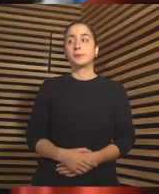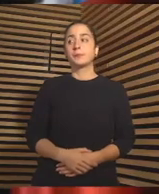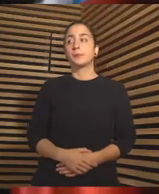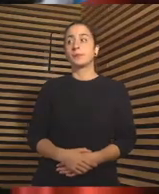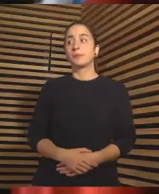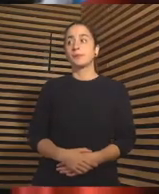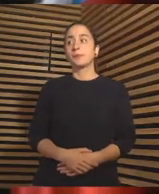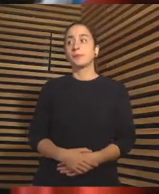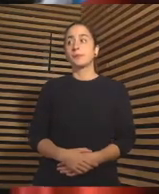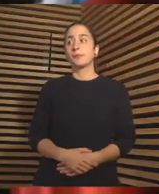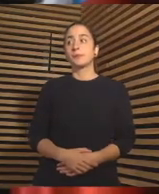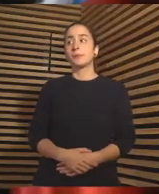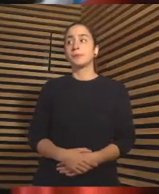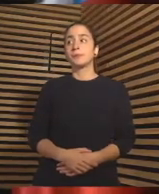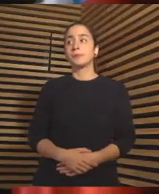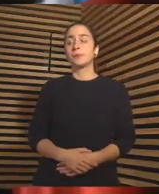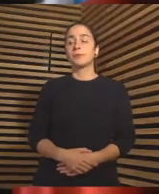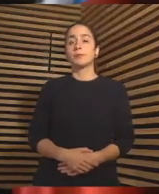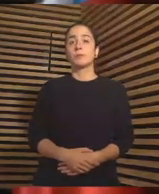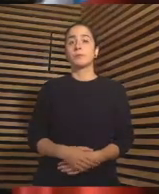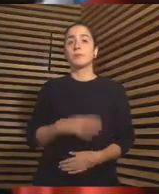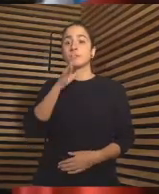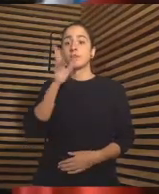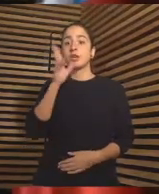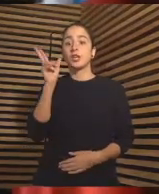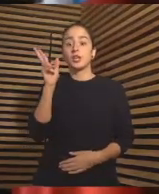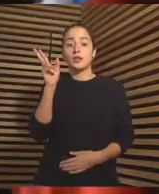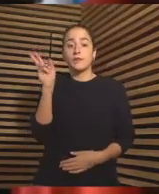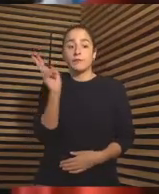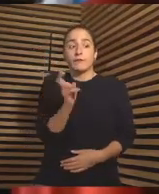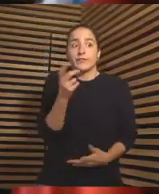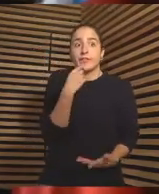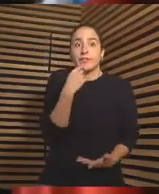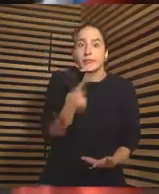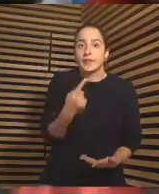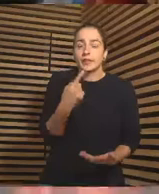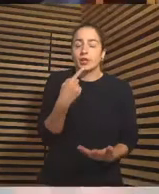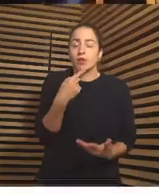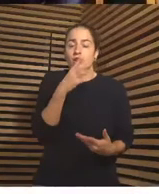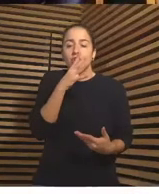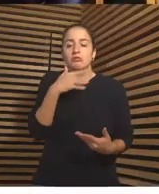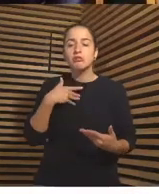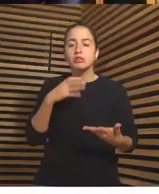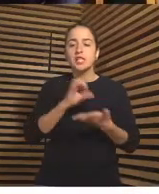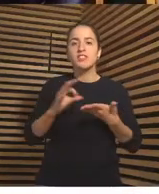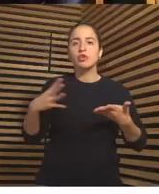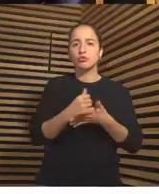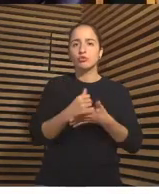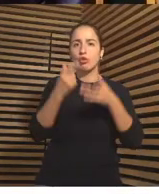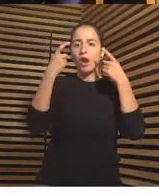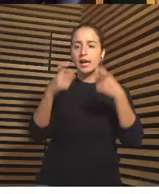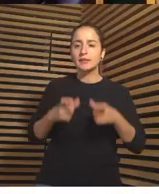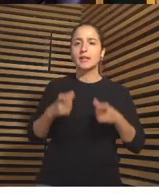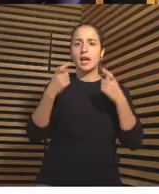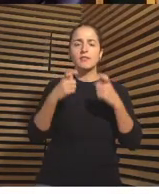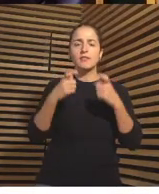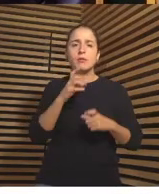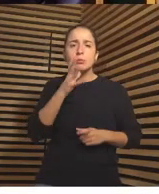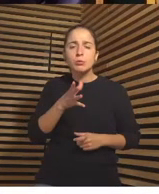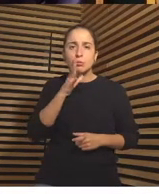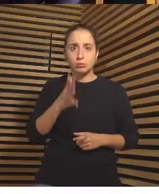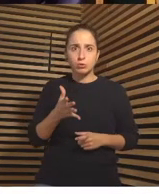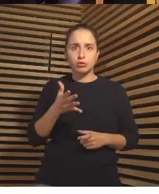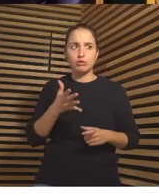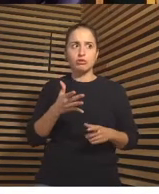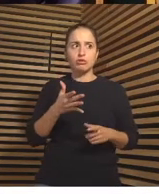los voy a calificar. ¿Y por qué los califico además? ¿O por qué los condiciono? Porque tienen un importante impacto urbano.